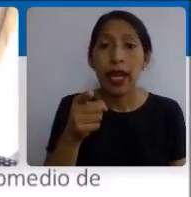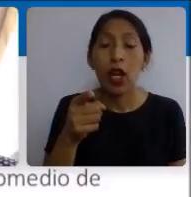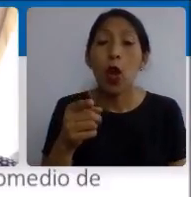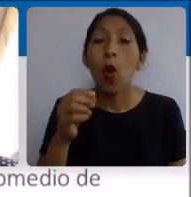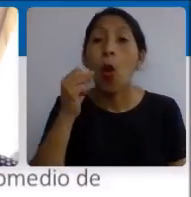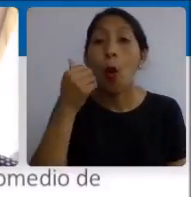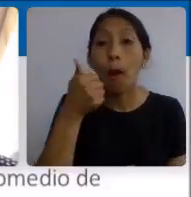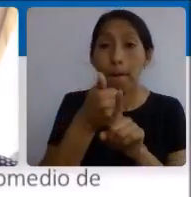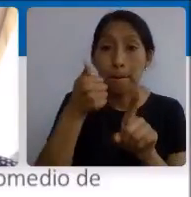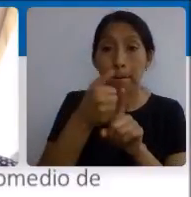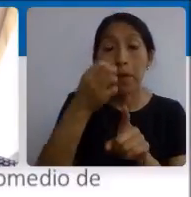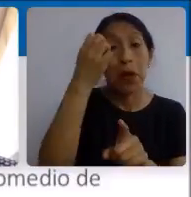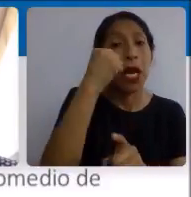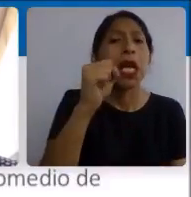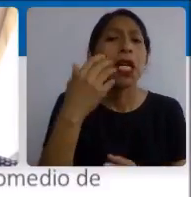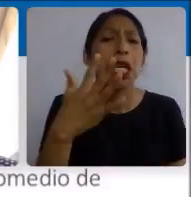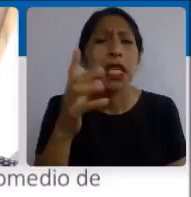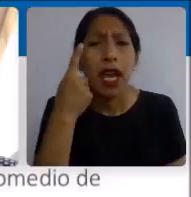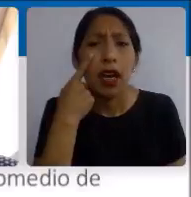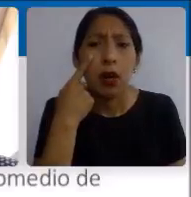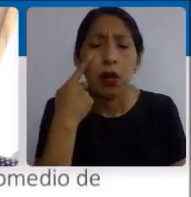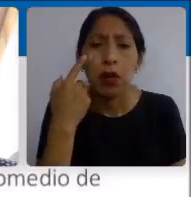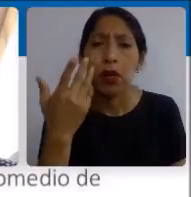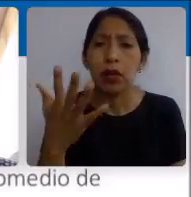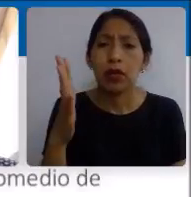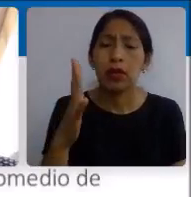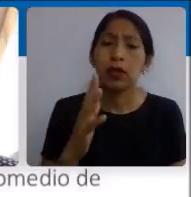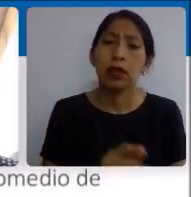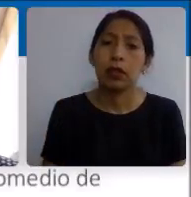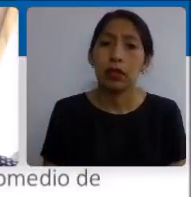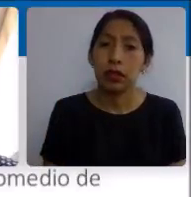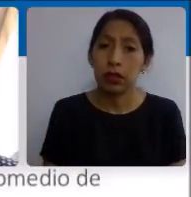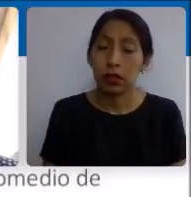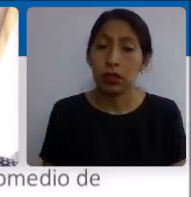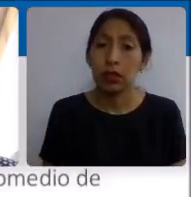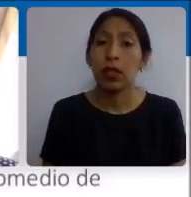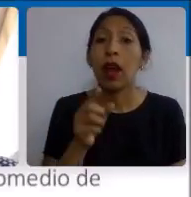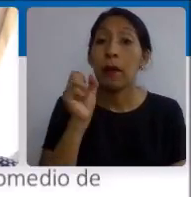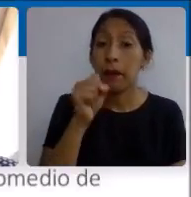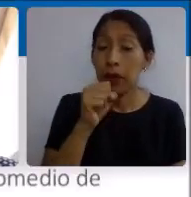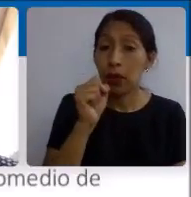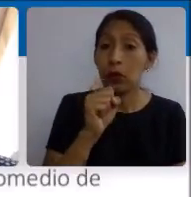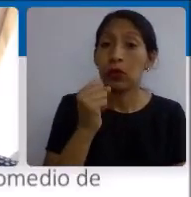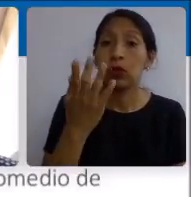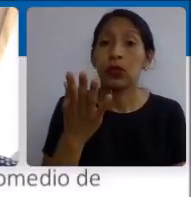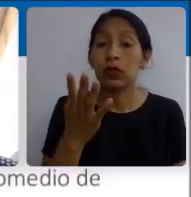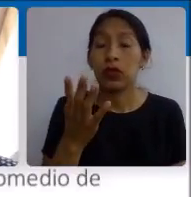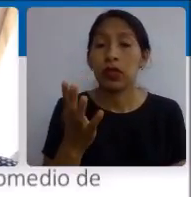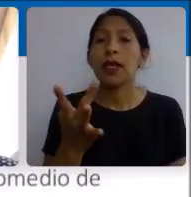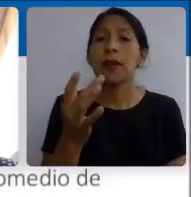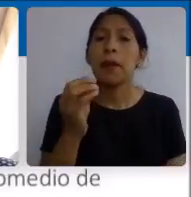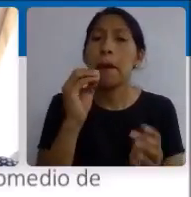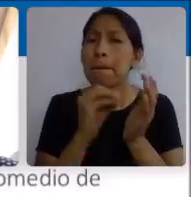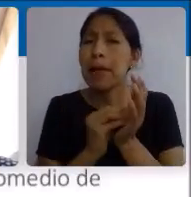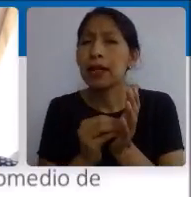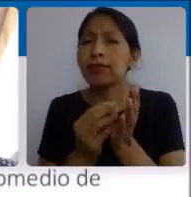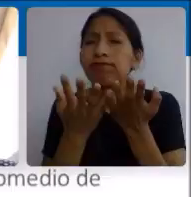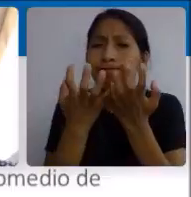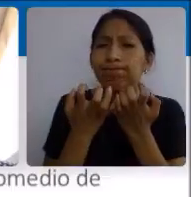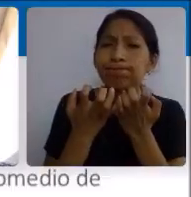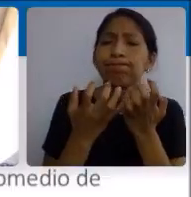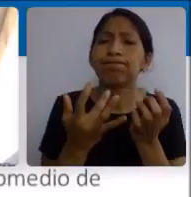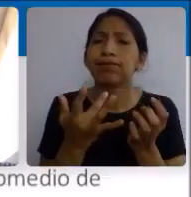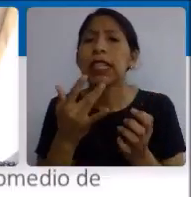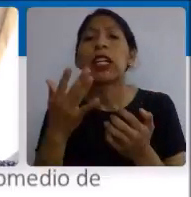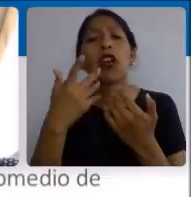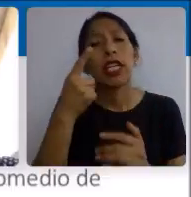aerolíneas que ellos ya conocen, ¿no? Pero no es que la mayoría lo haga, pero sí hay una preferencia por utilizar lo